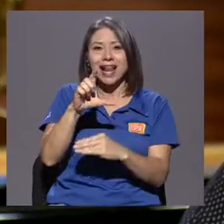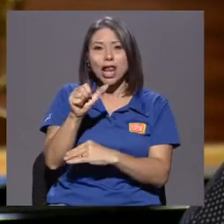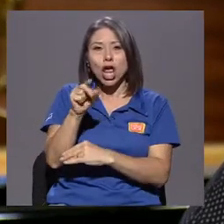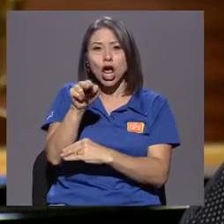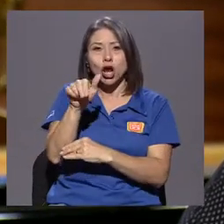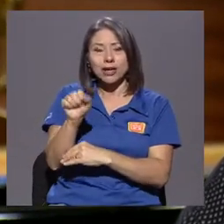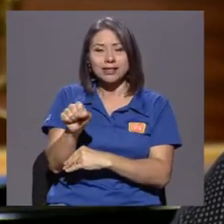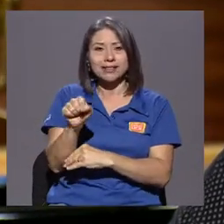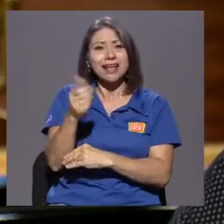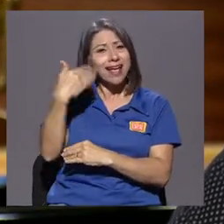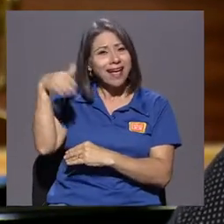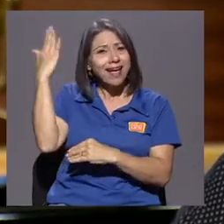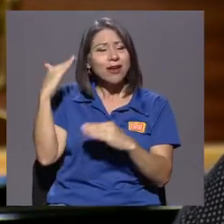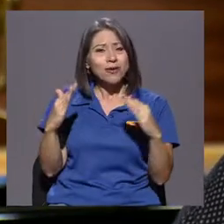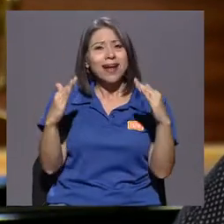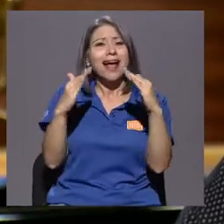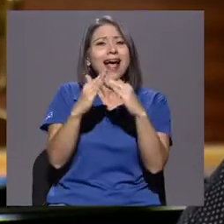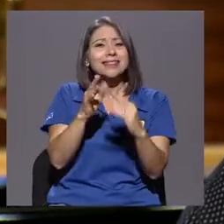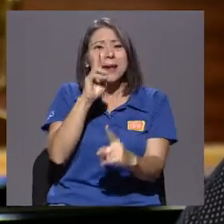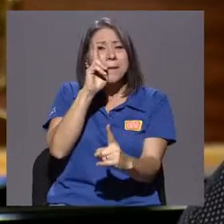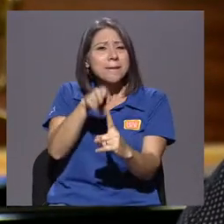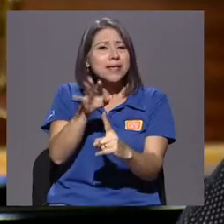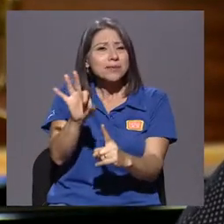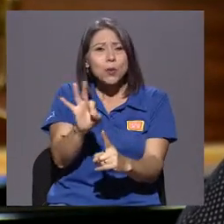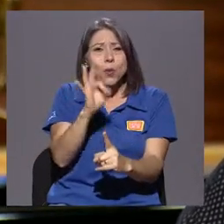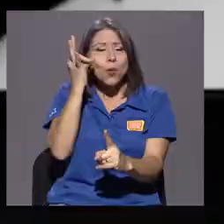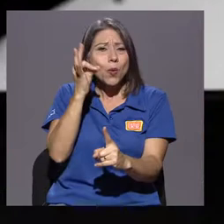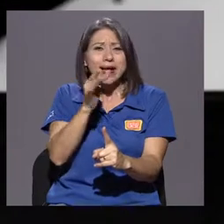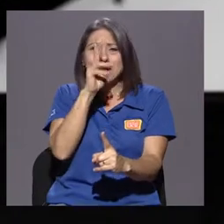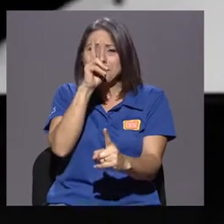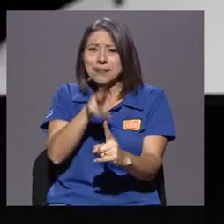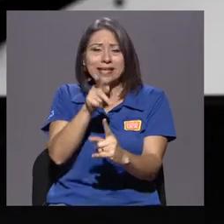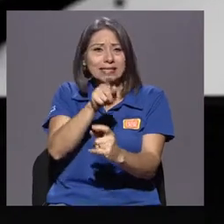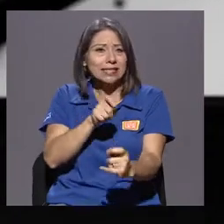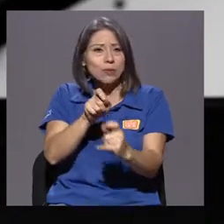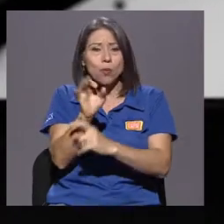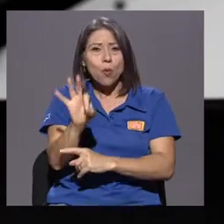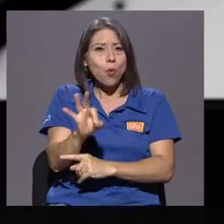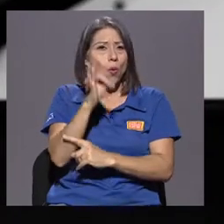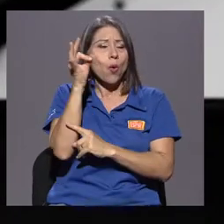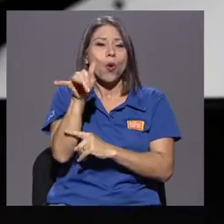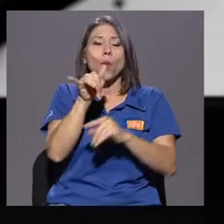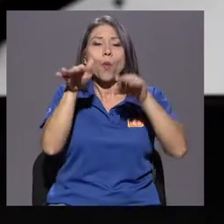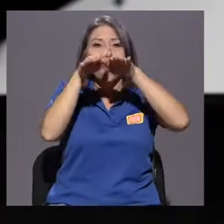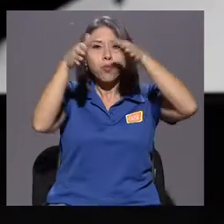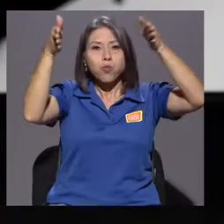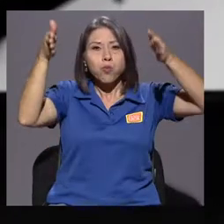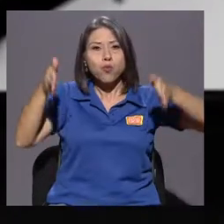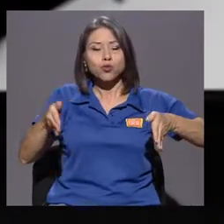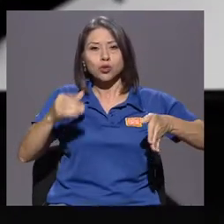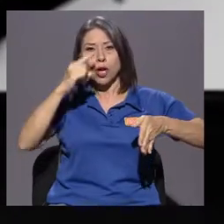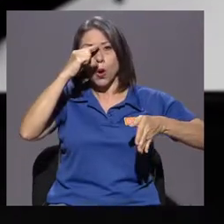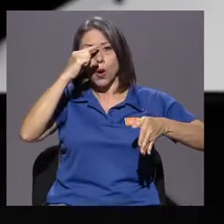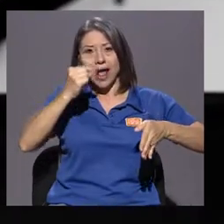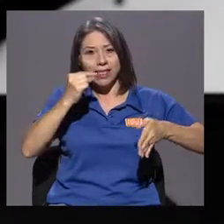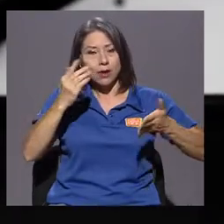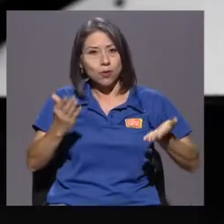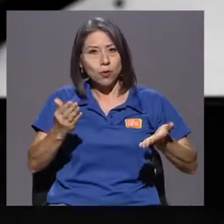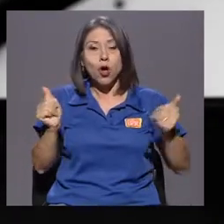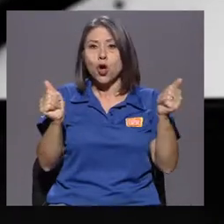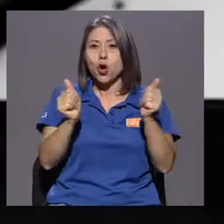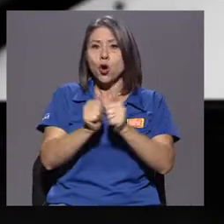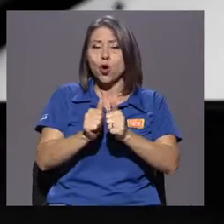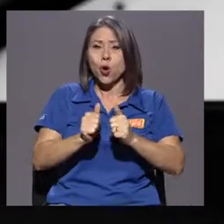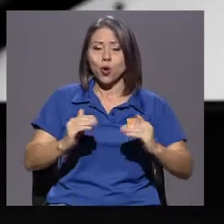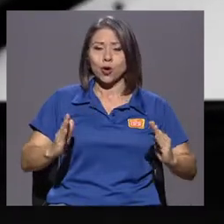una casa del mismo estilo exactamente del mismo estilo que ese calderón guardia con altos techos